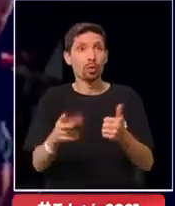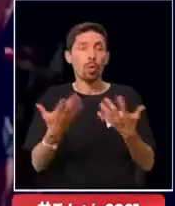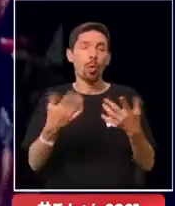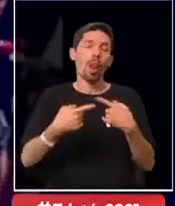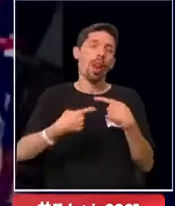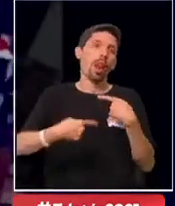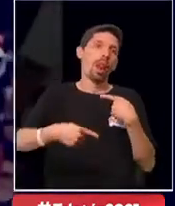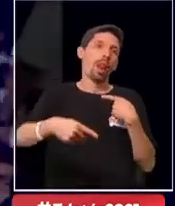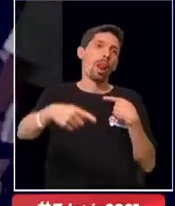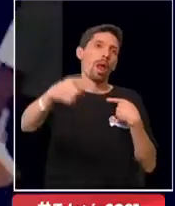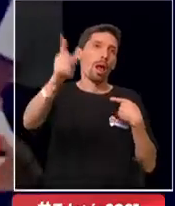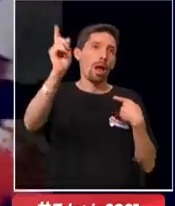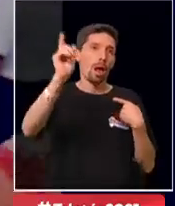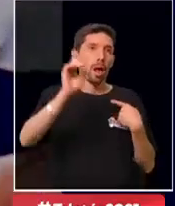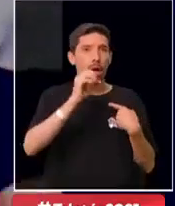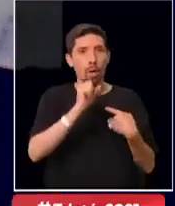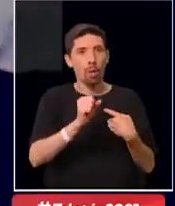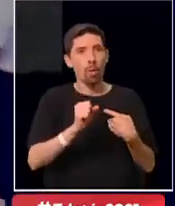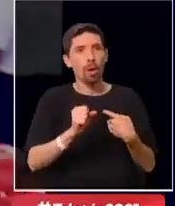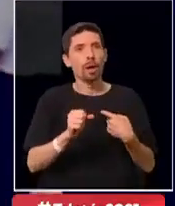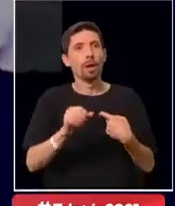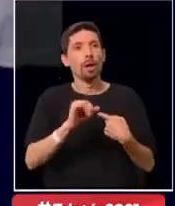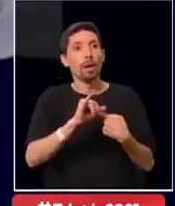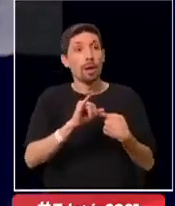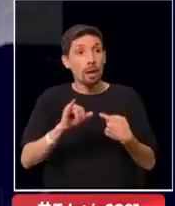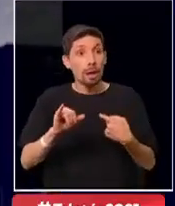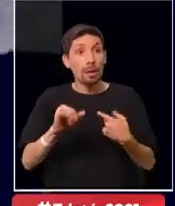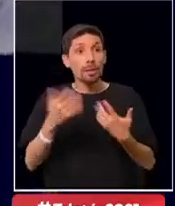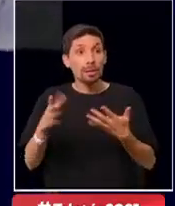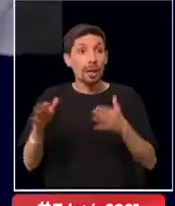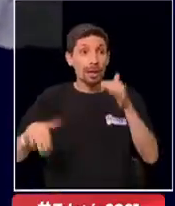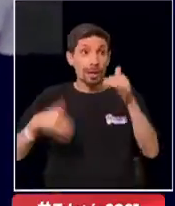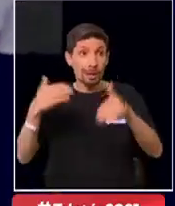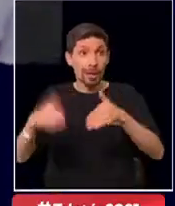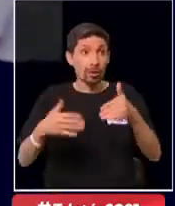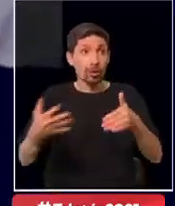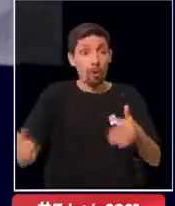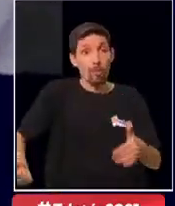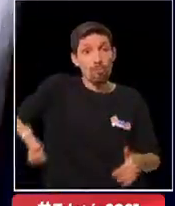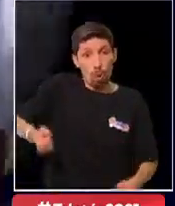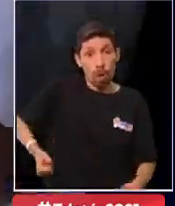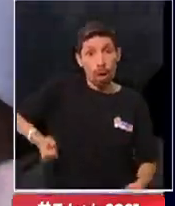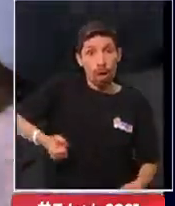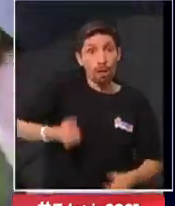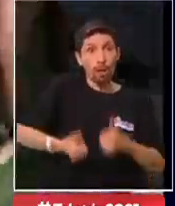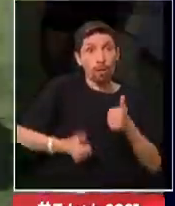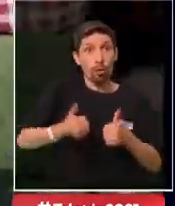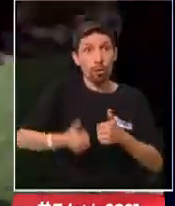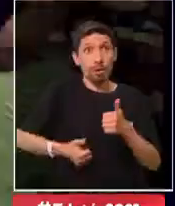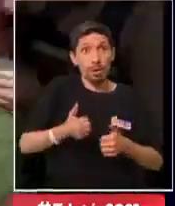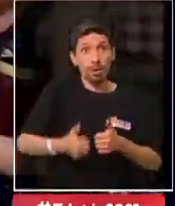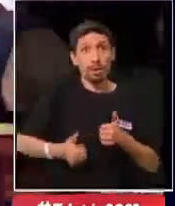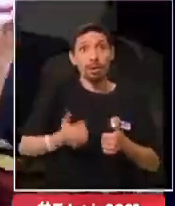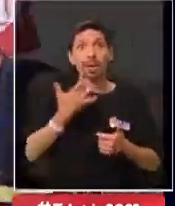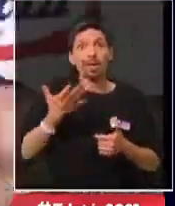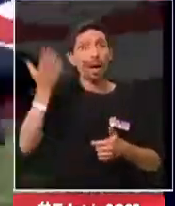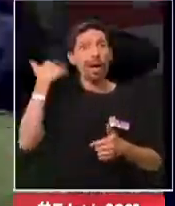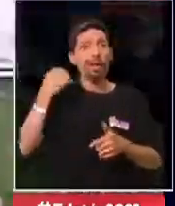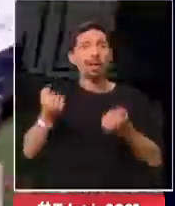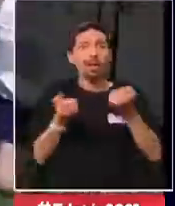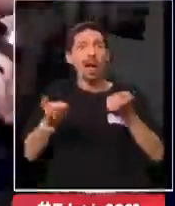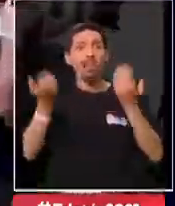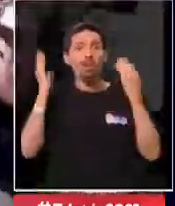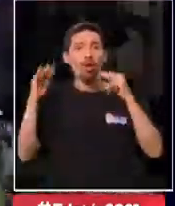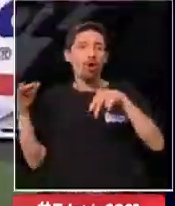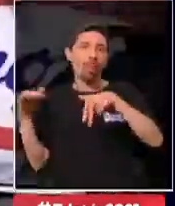eterna. Tras la natación, su padre le entregó la muleta que usa desde hace 4 años por las secuelas que le dejó el atropello de un camión.